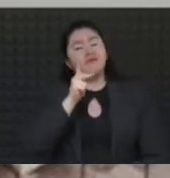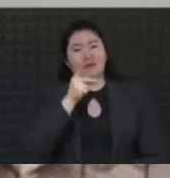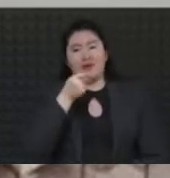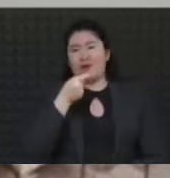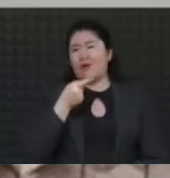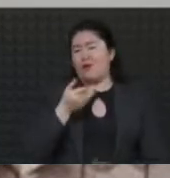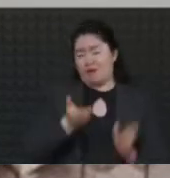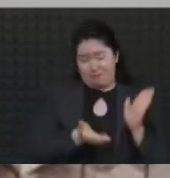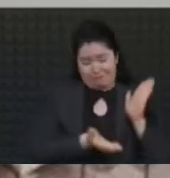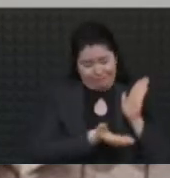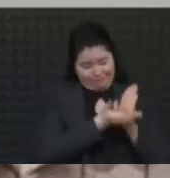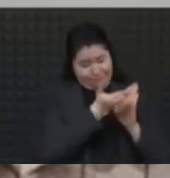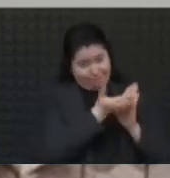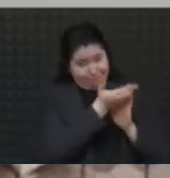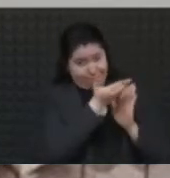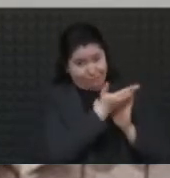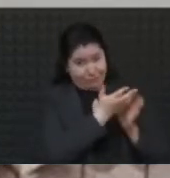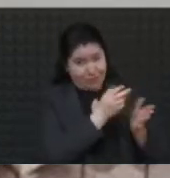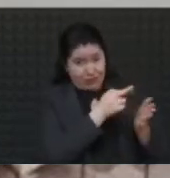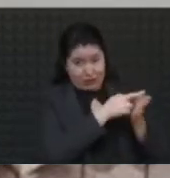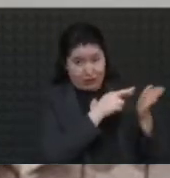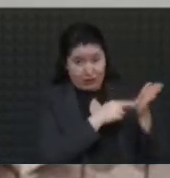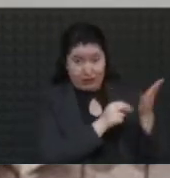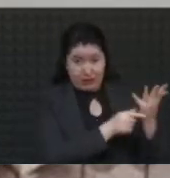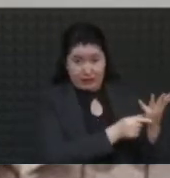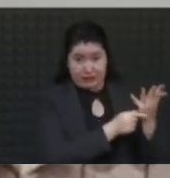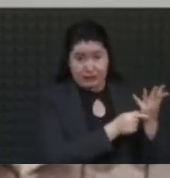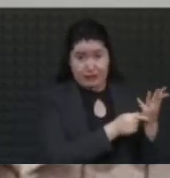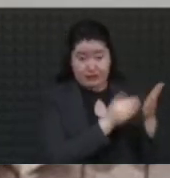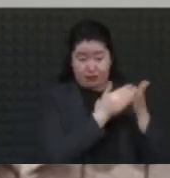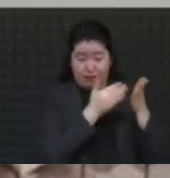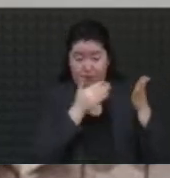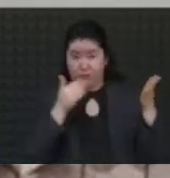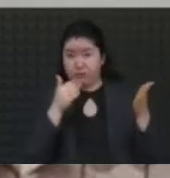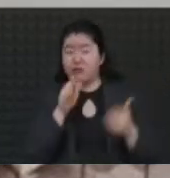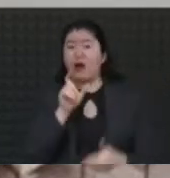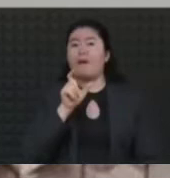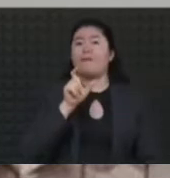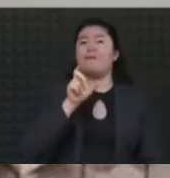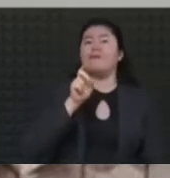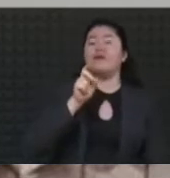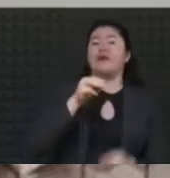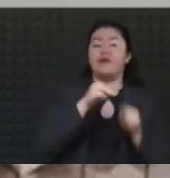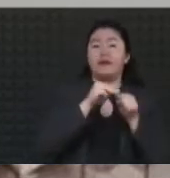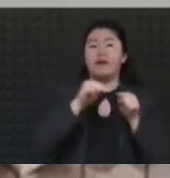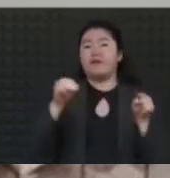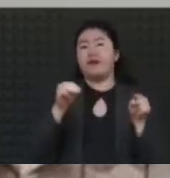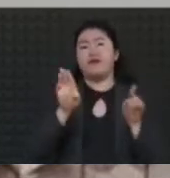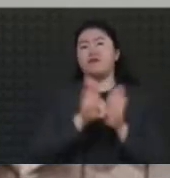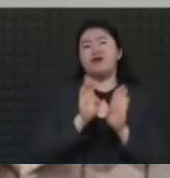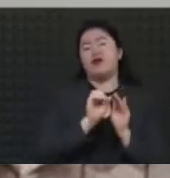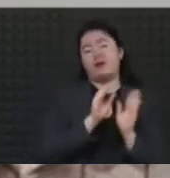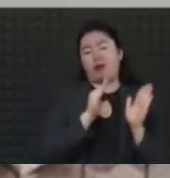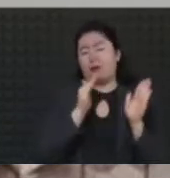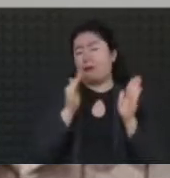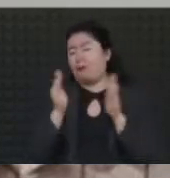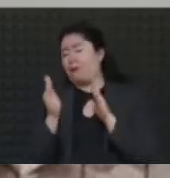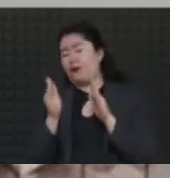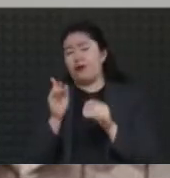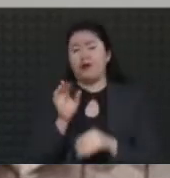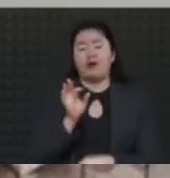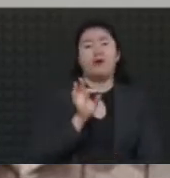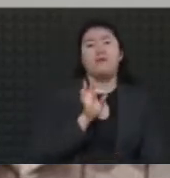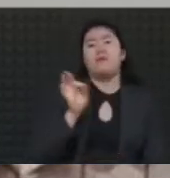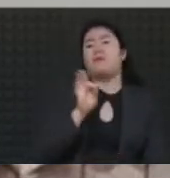Federal, para un claro de 30 metros, contempla que una deflexión pudiera llegar a como deflexión máxima hasta